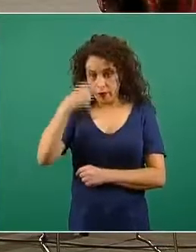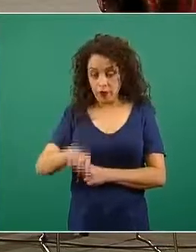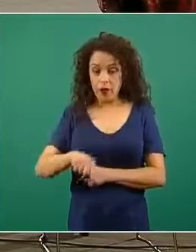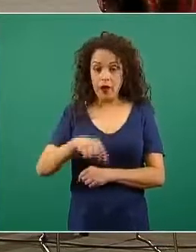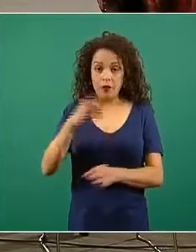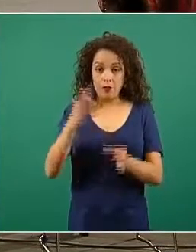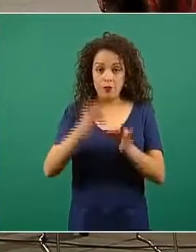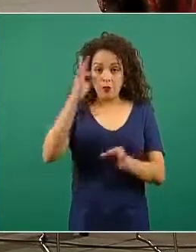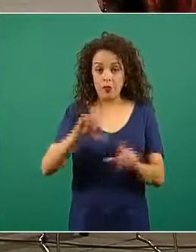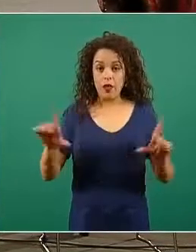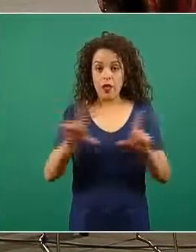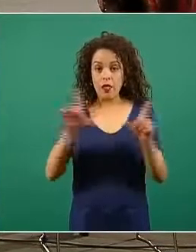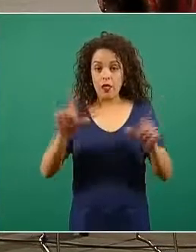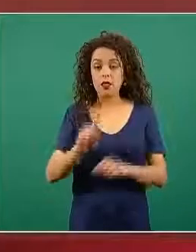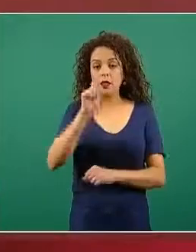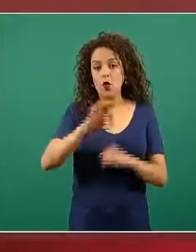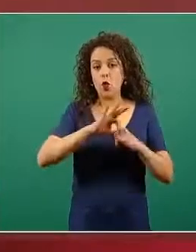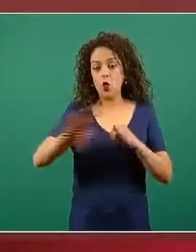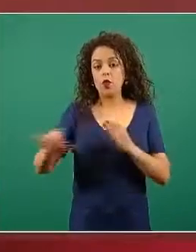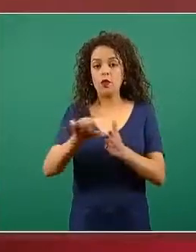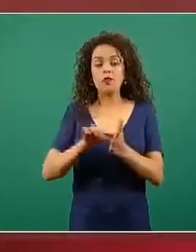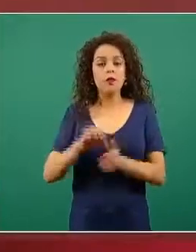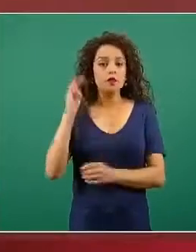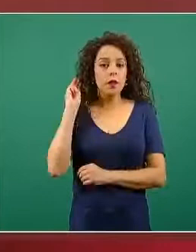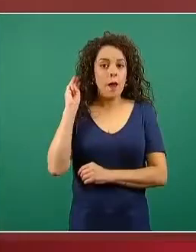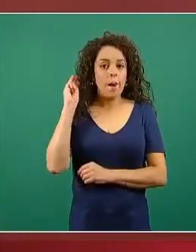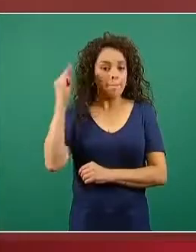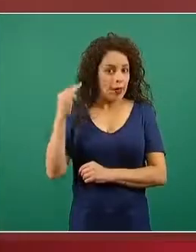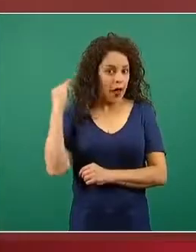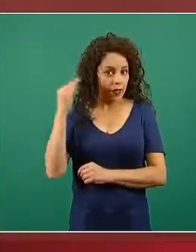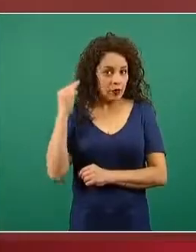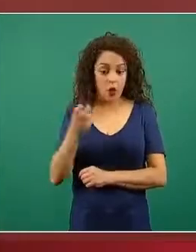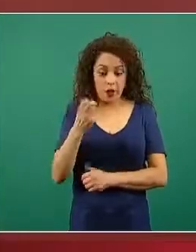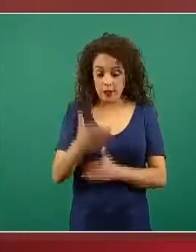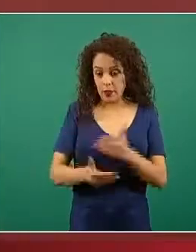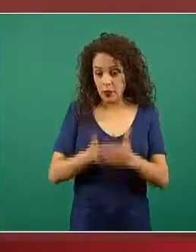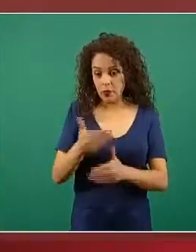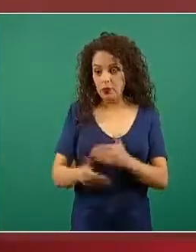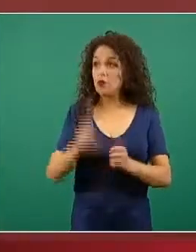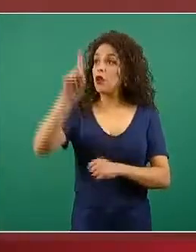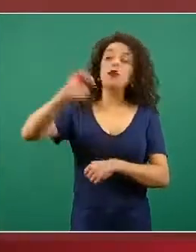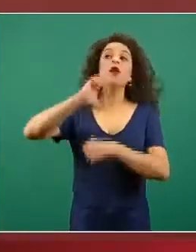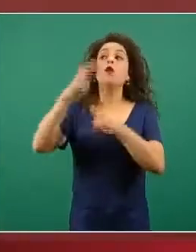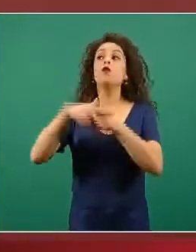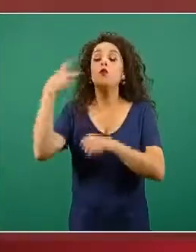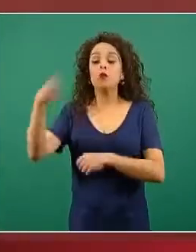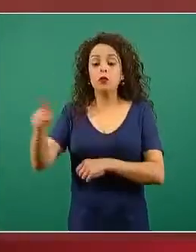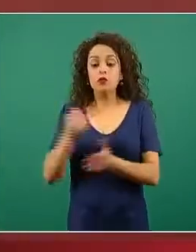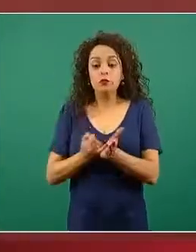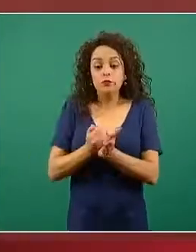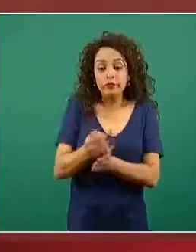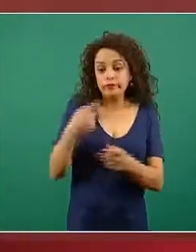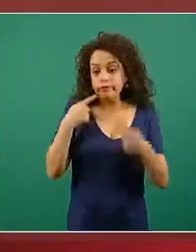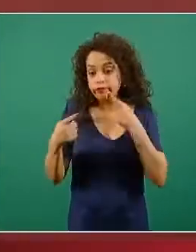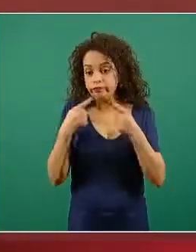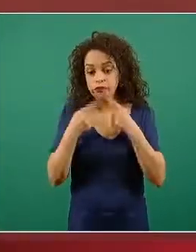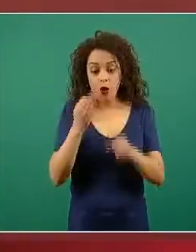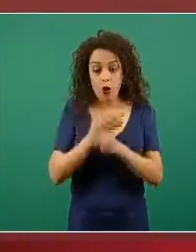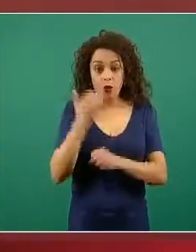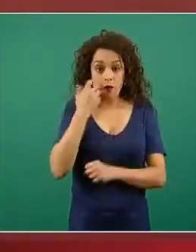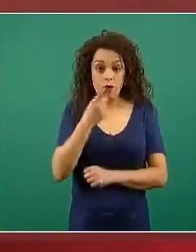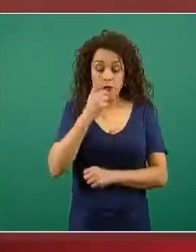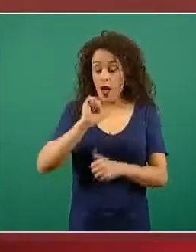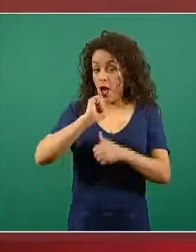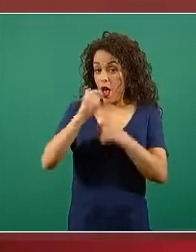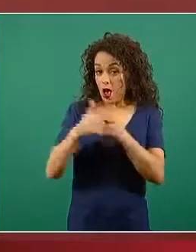finales de marzo. Entonces, en conclusión, este es el proceso y estas decisiones de la Unión Europea no afectan hasta el momento, y